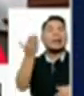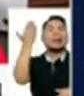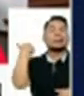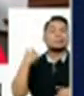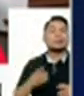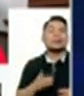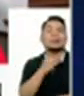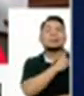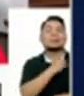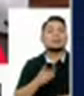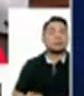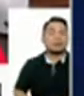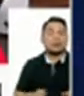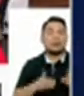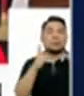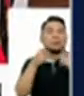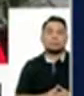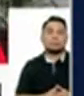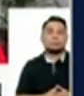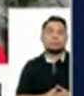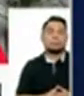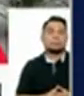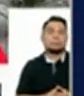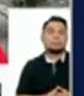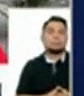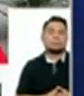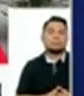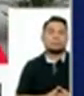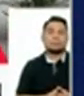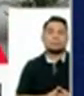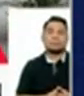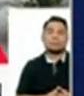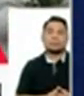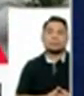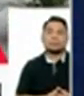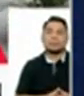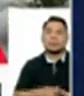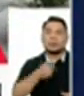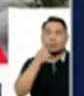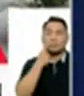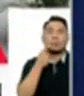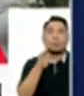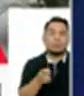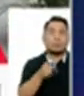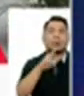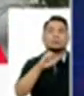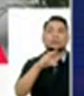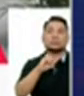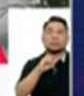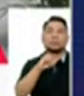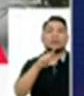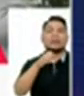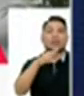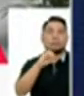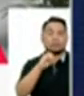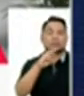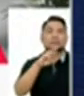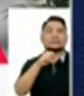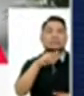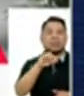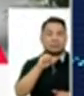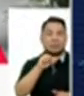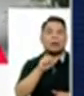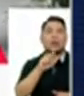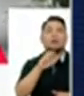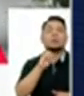a trabajar el tema de las coordinaciones, de ver de qué manera concretamos acciones que nos permitan el